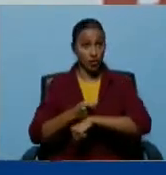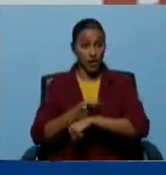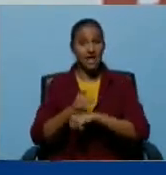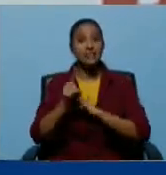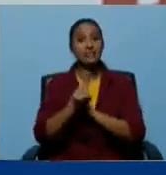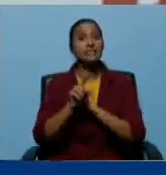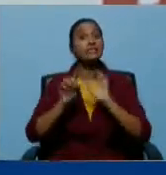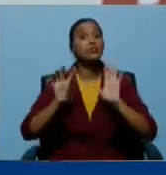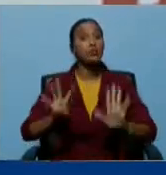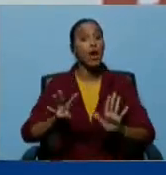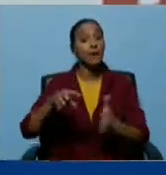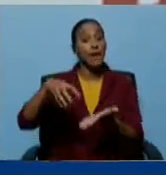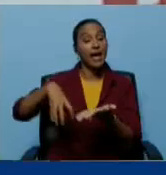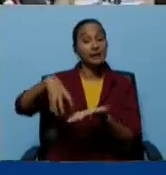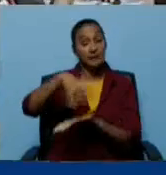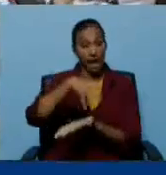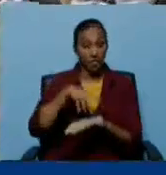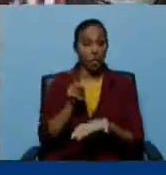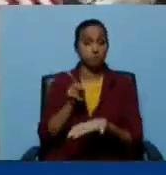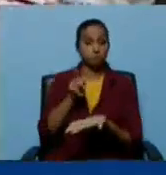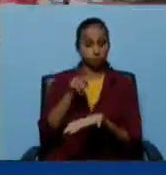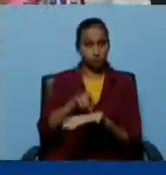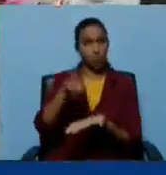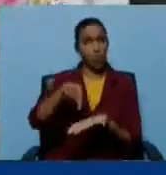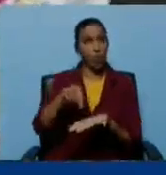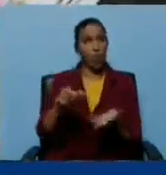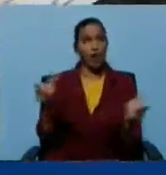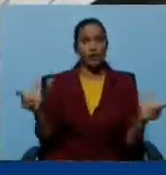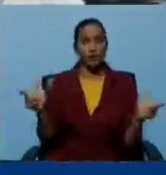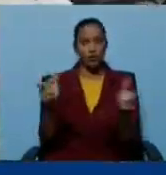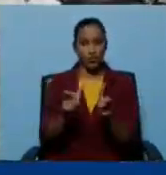19 estados presentes: